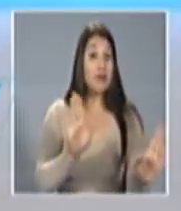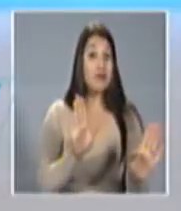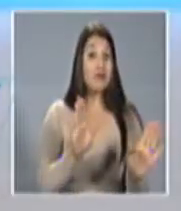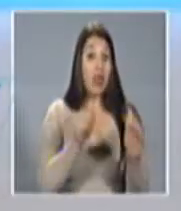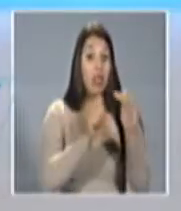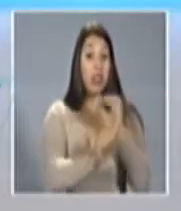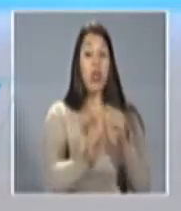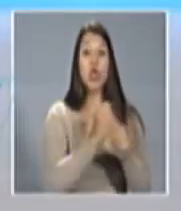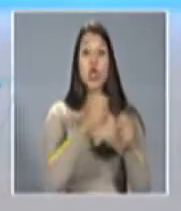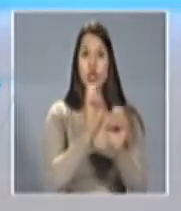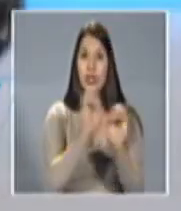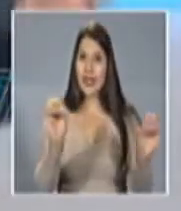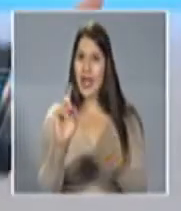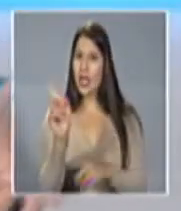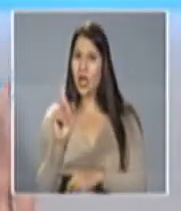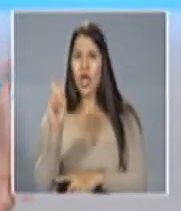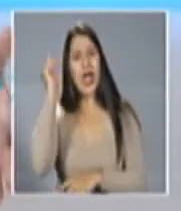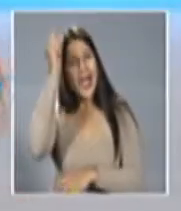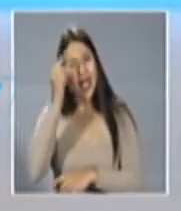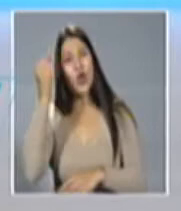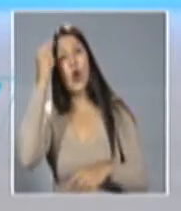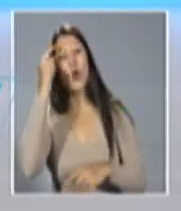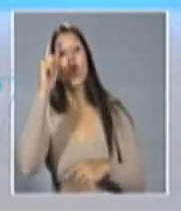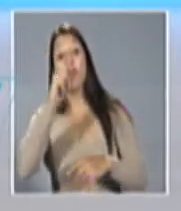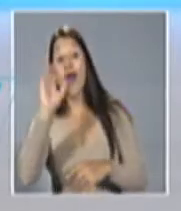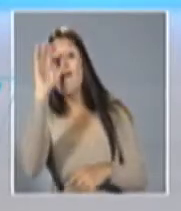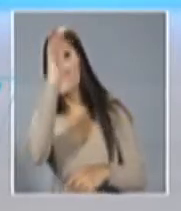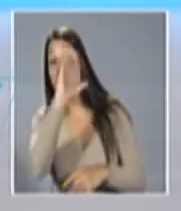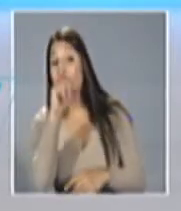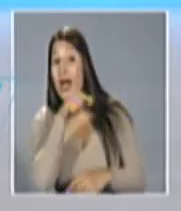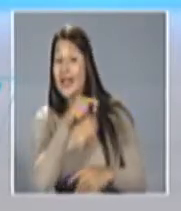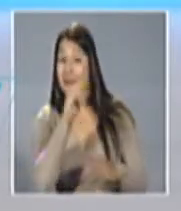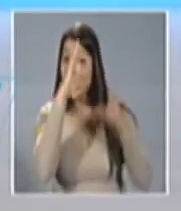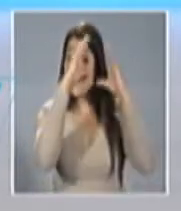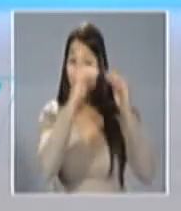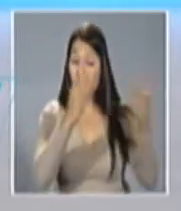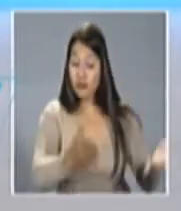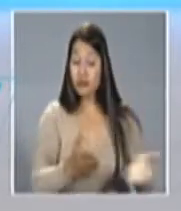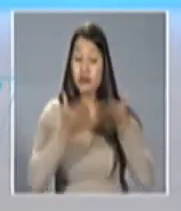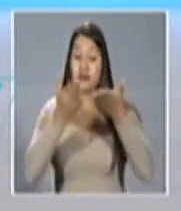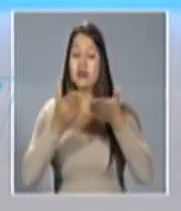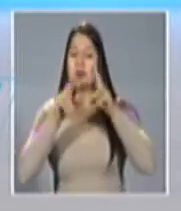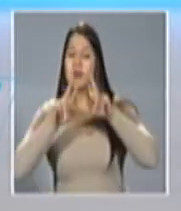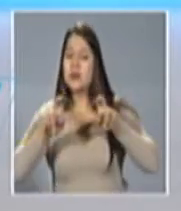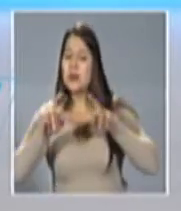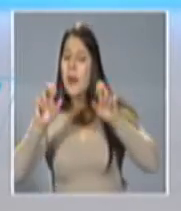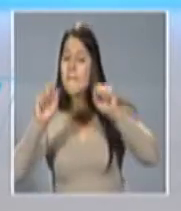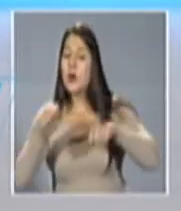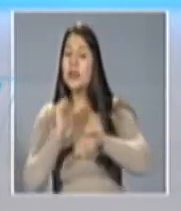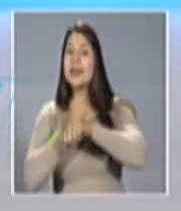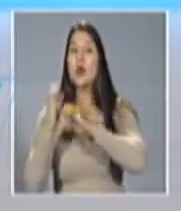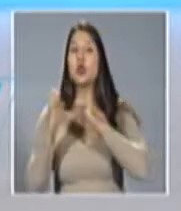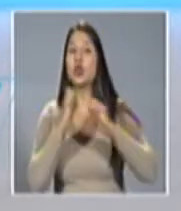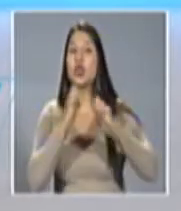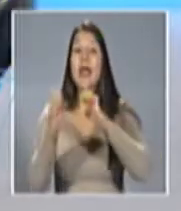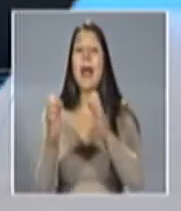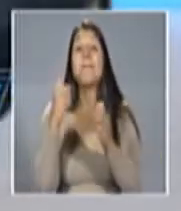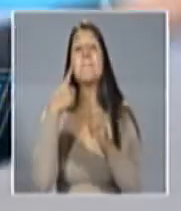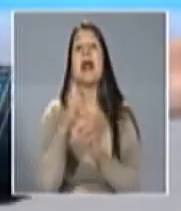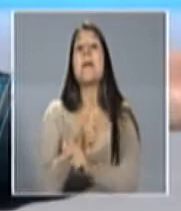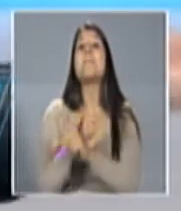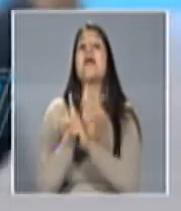debe retomar esos informes, no necesita estudiar nada, simplemente retomar esos informes y precisamente desarrollar una estrategia mucho más